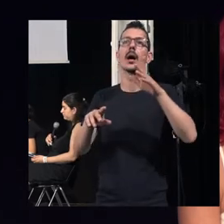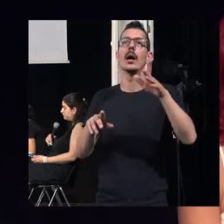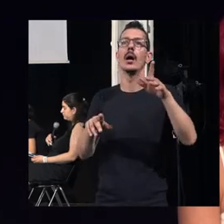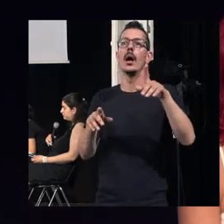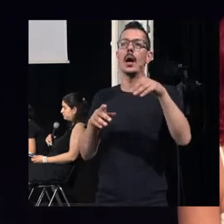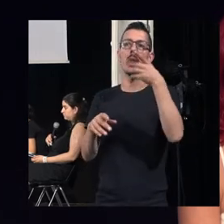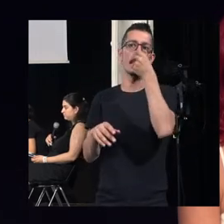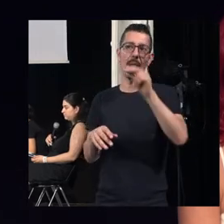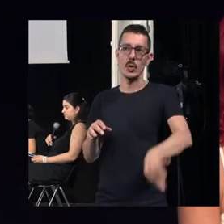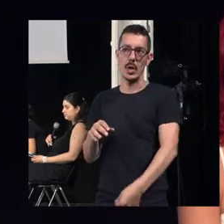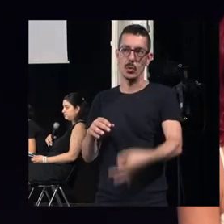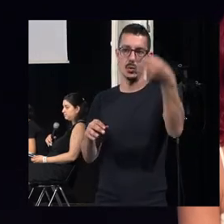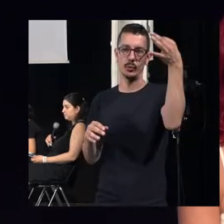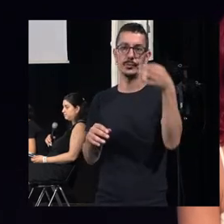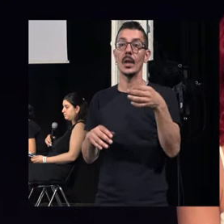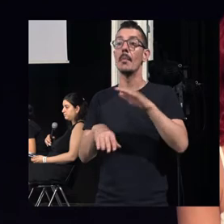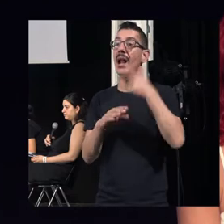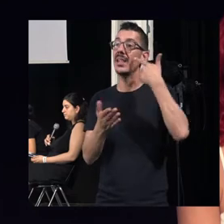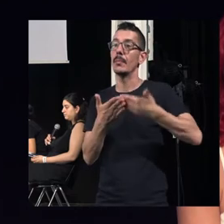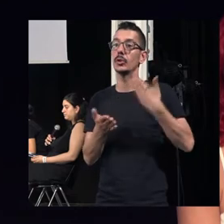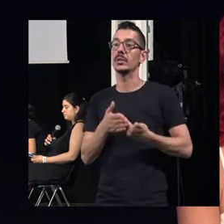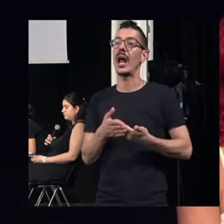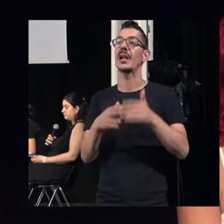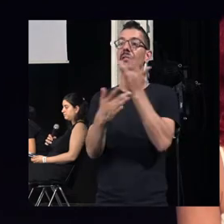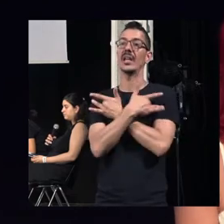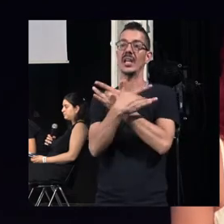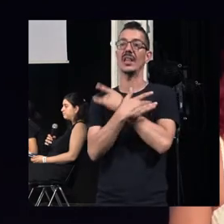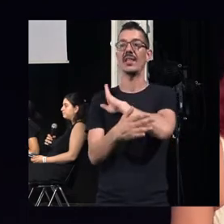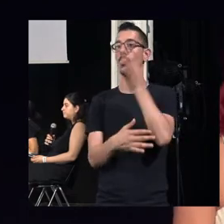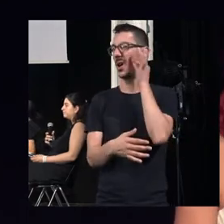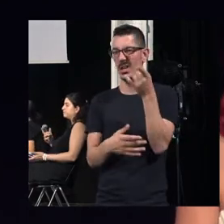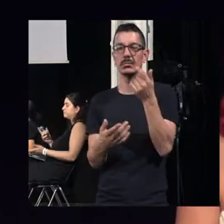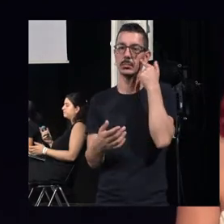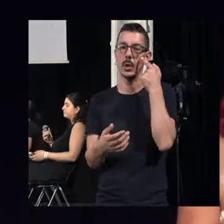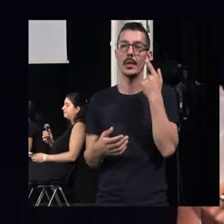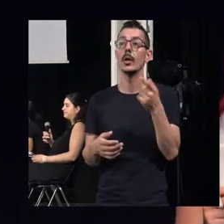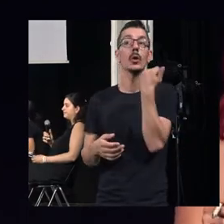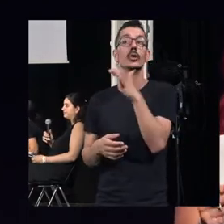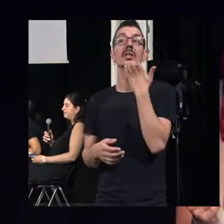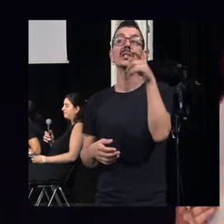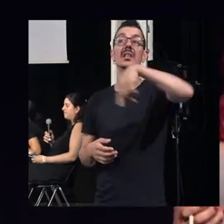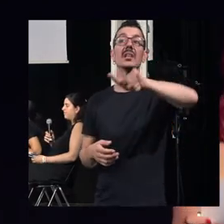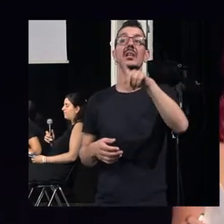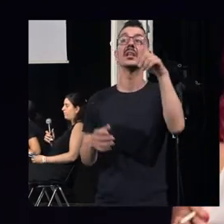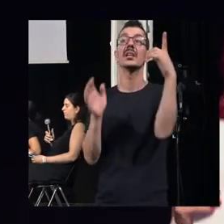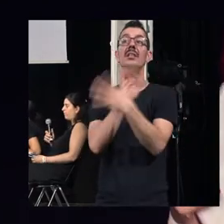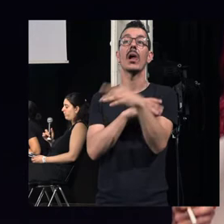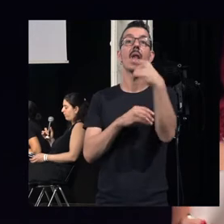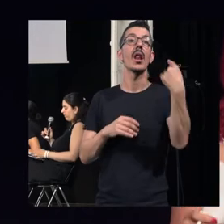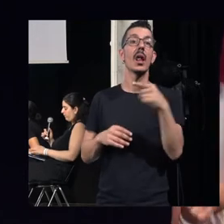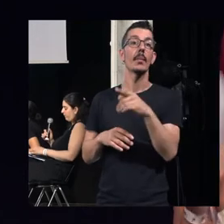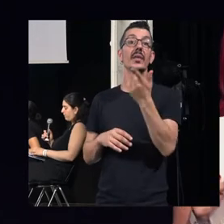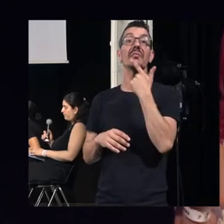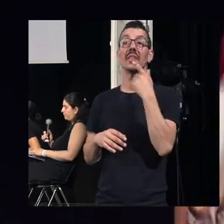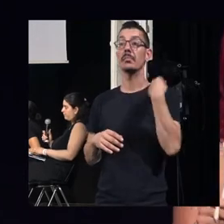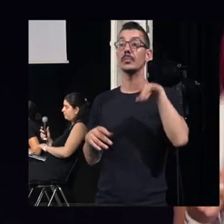las mujeres en el momento de la boda. Bien, hay muchísimos gitanos, yo diría la mayoría, no sé si hay más personas gitanas entre el público, que creen que eso es un elemento de